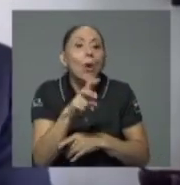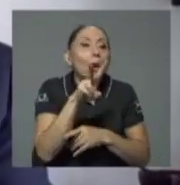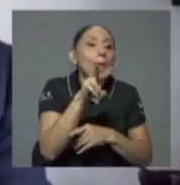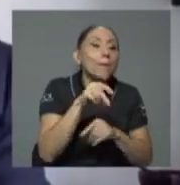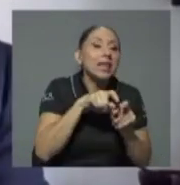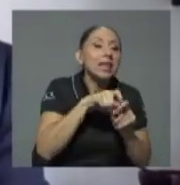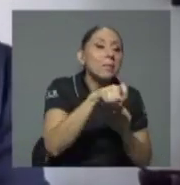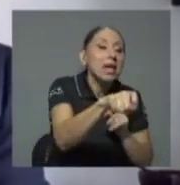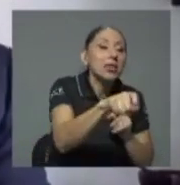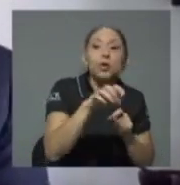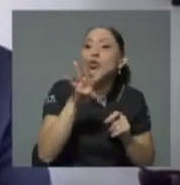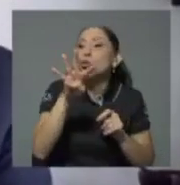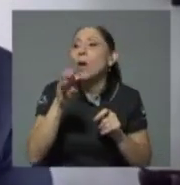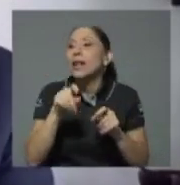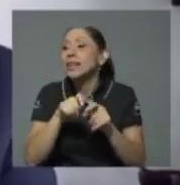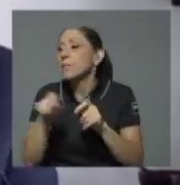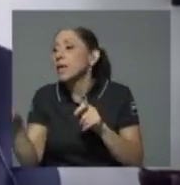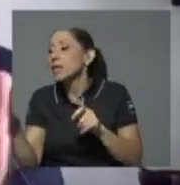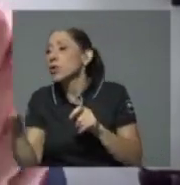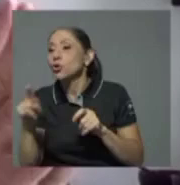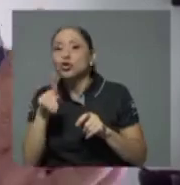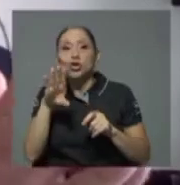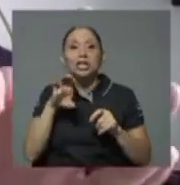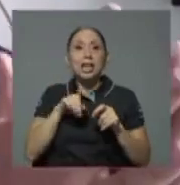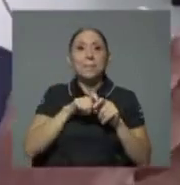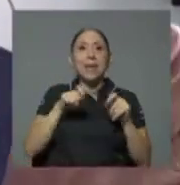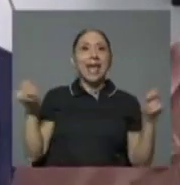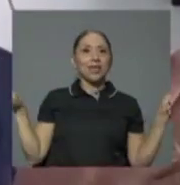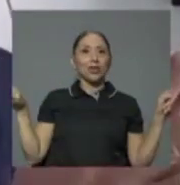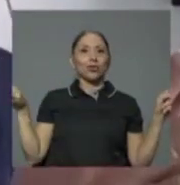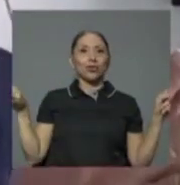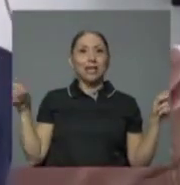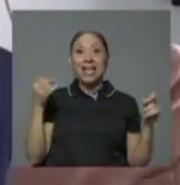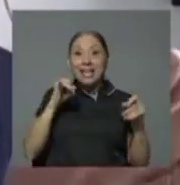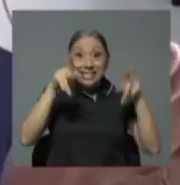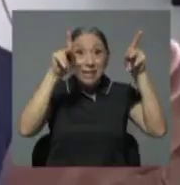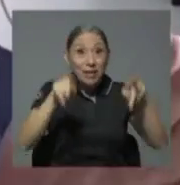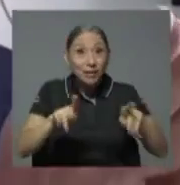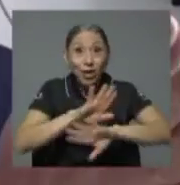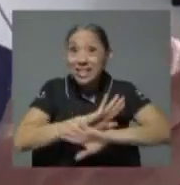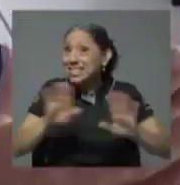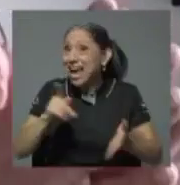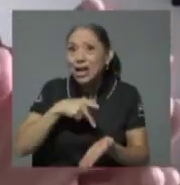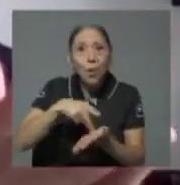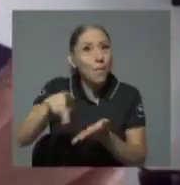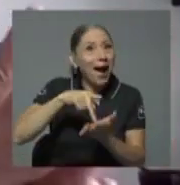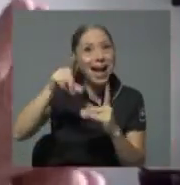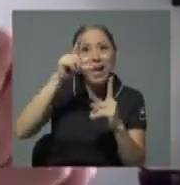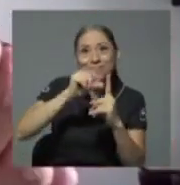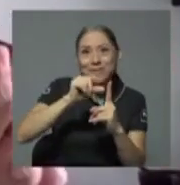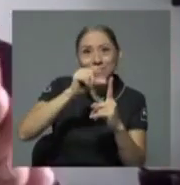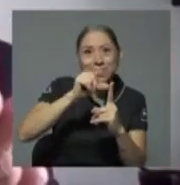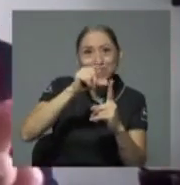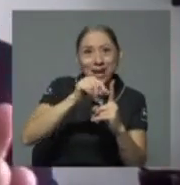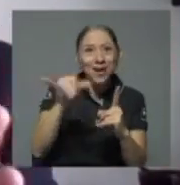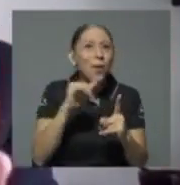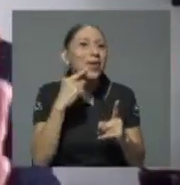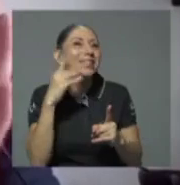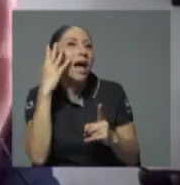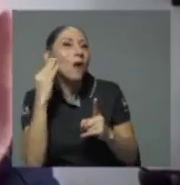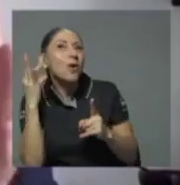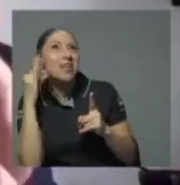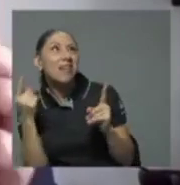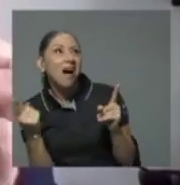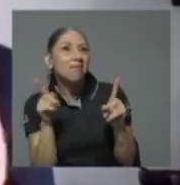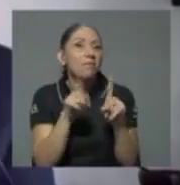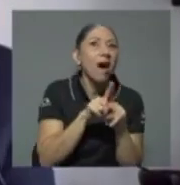metros cuadrados, 100 metros cuadrados, pasa de ser un inquilino, como decía mi abuelita, un arrimado,